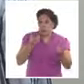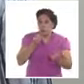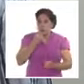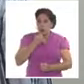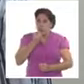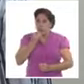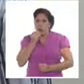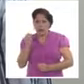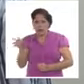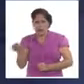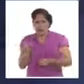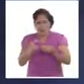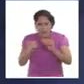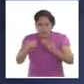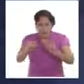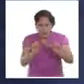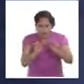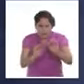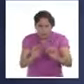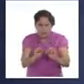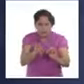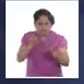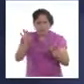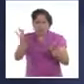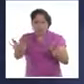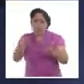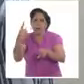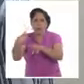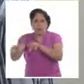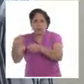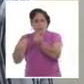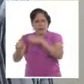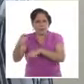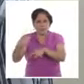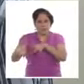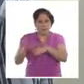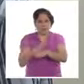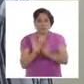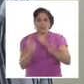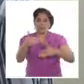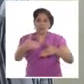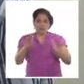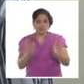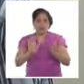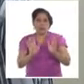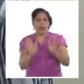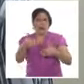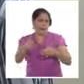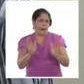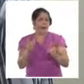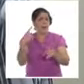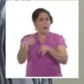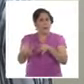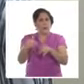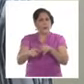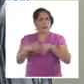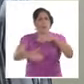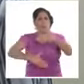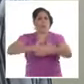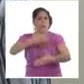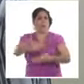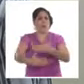productivas nuestras para ponerla en función de todo. Los embalajes de las materias primas que recibimos nosotros, ya sean